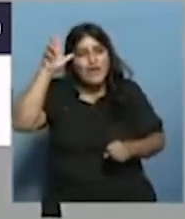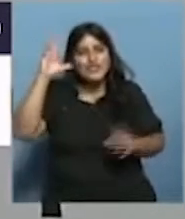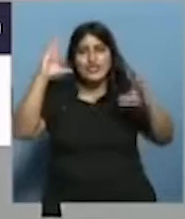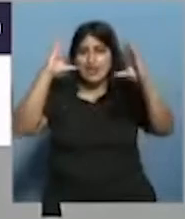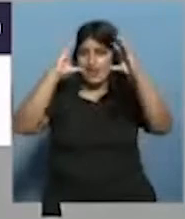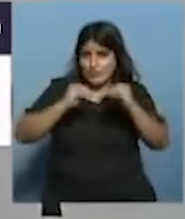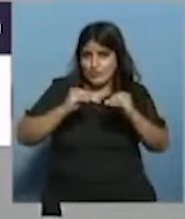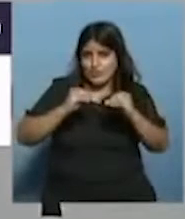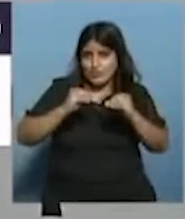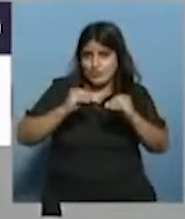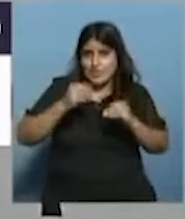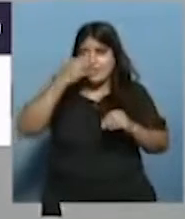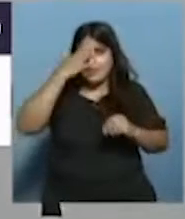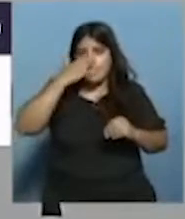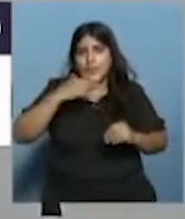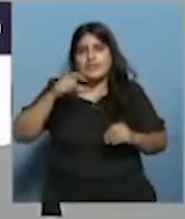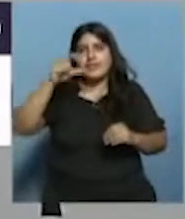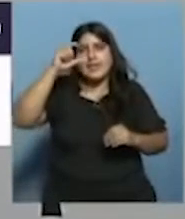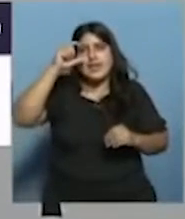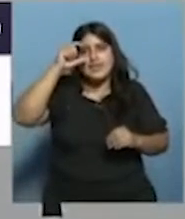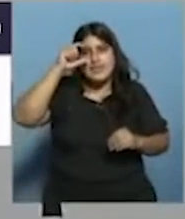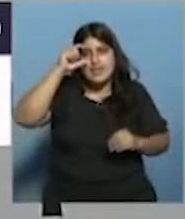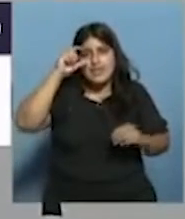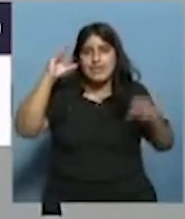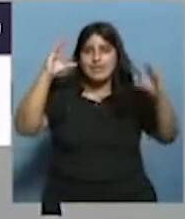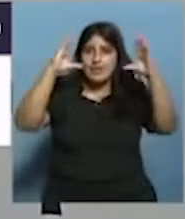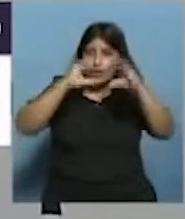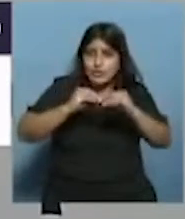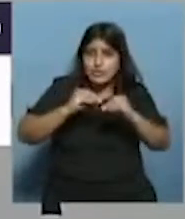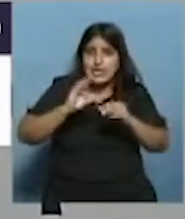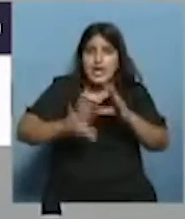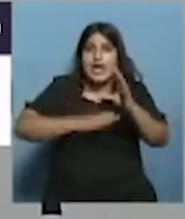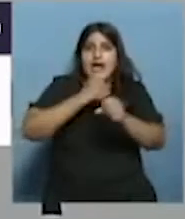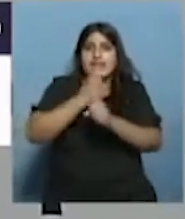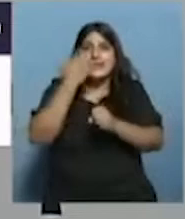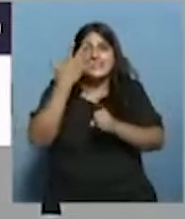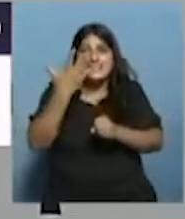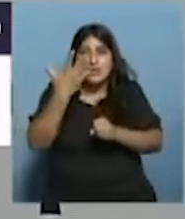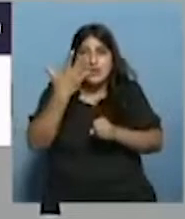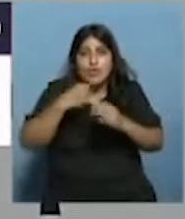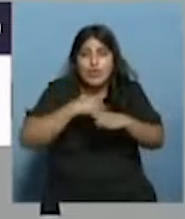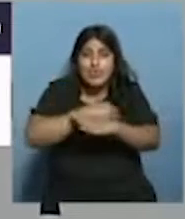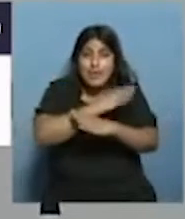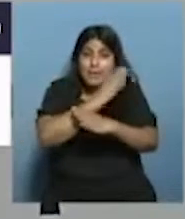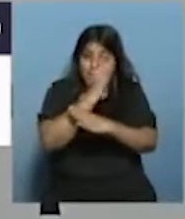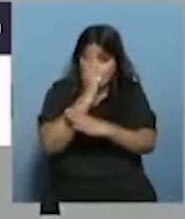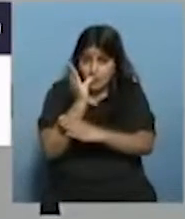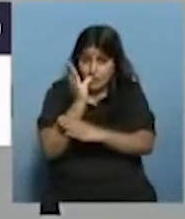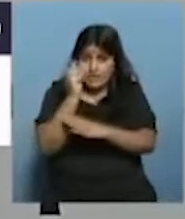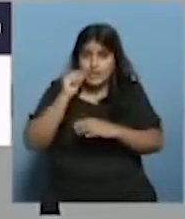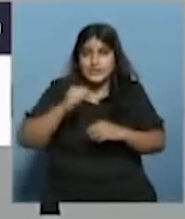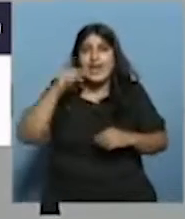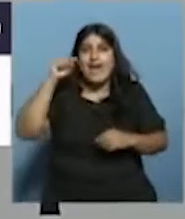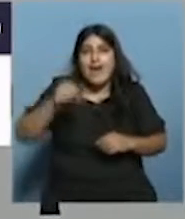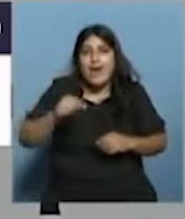otro turno desde las 22 a las 5 y media. Hemos hecho directamente horario corrido para todos aquellos